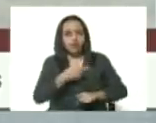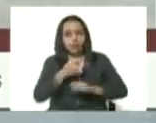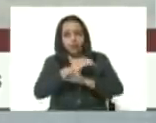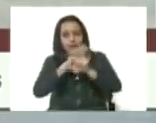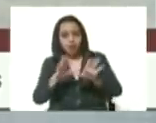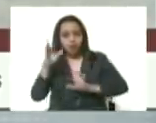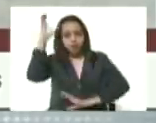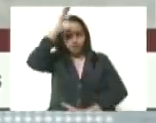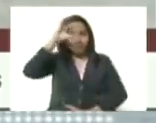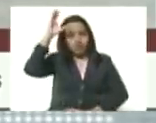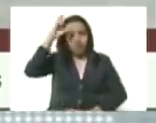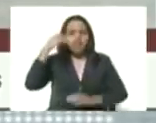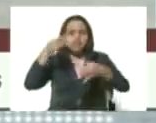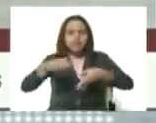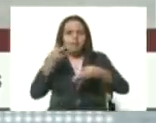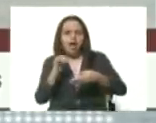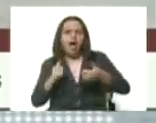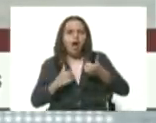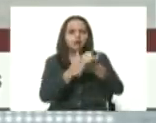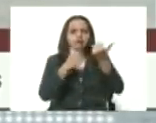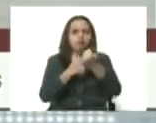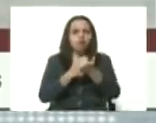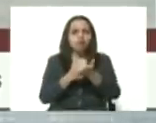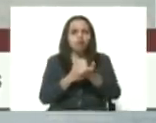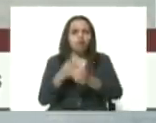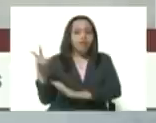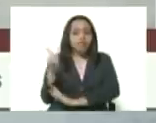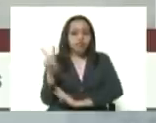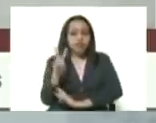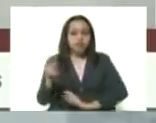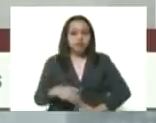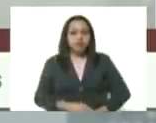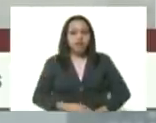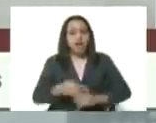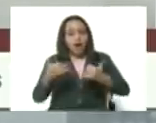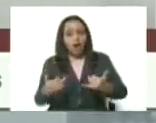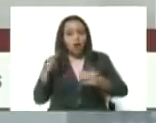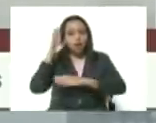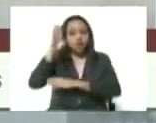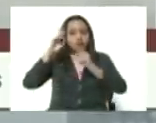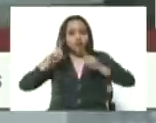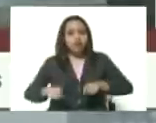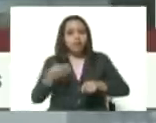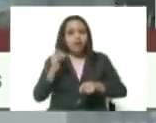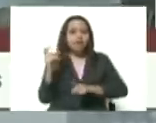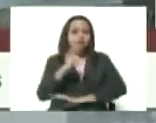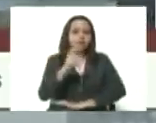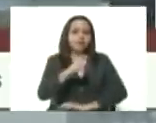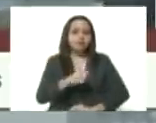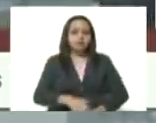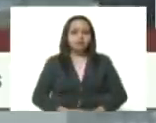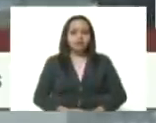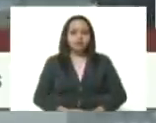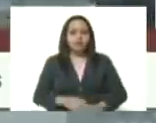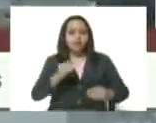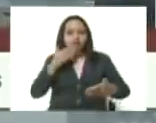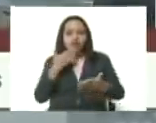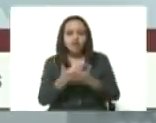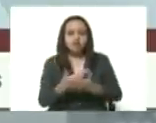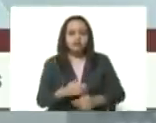que Turquía siempre va a estar listo para asistir a Venezuela ahora y en el futuro cuando sea necesario. Muchísimas